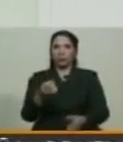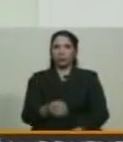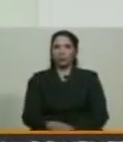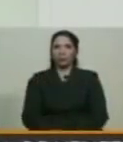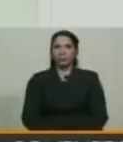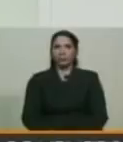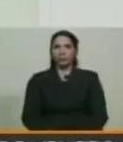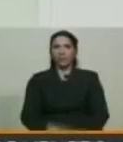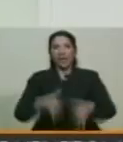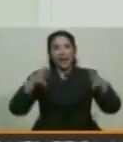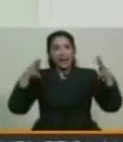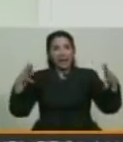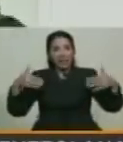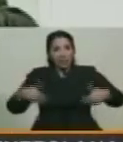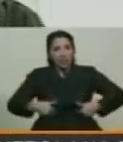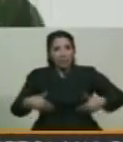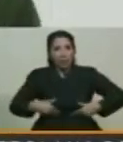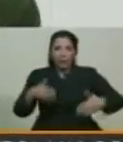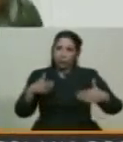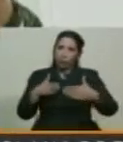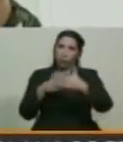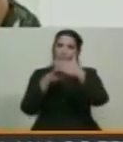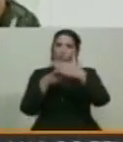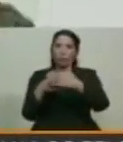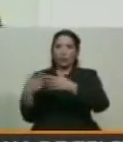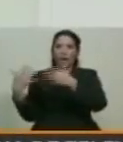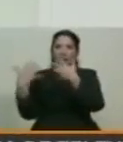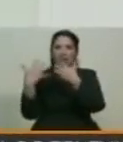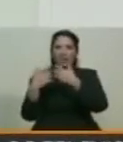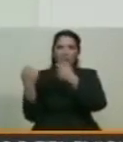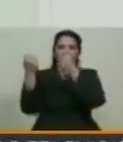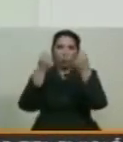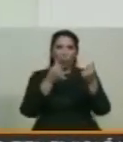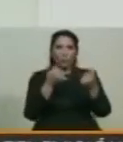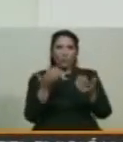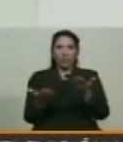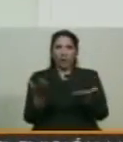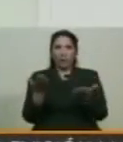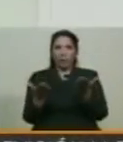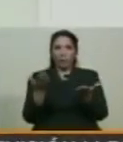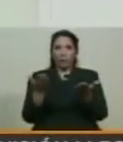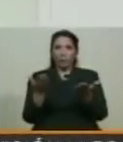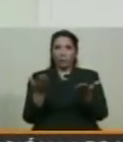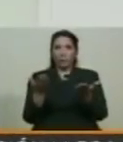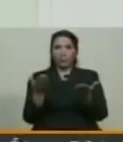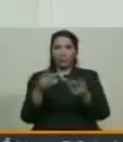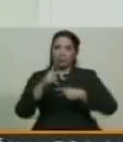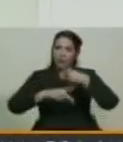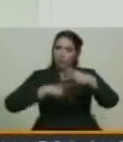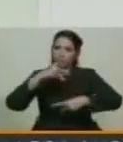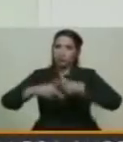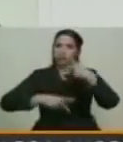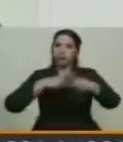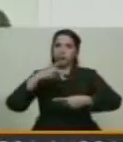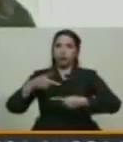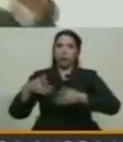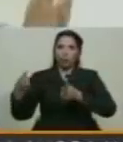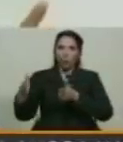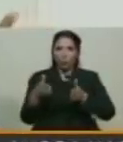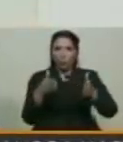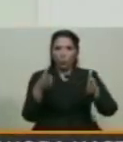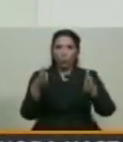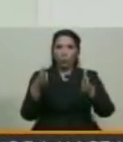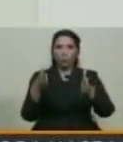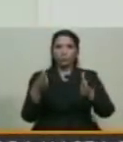contra la guerra económica, para estabilizar la producción, para viabilizar la producción ante